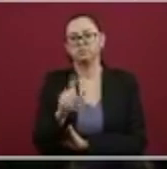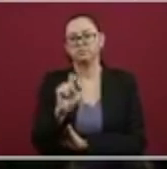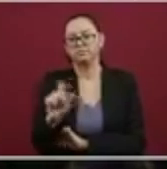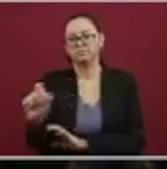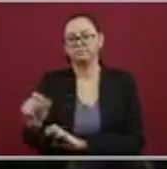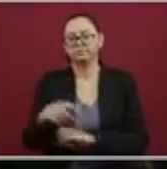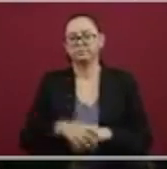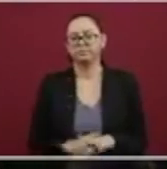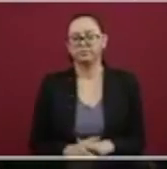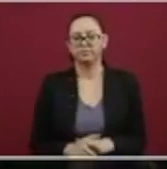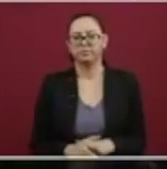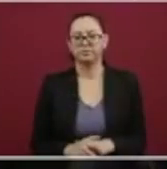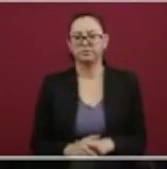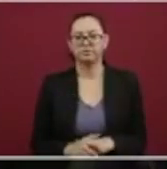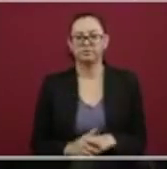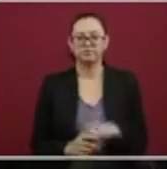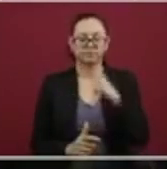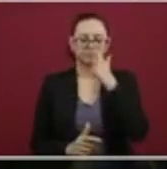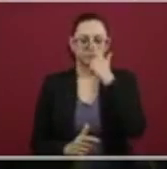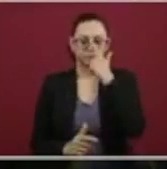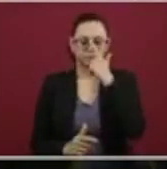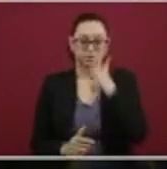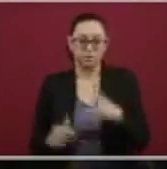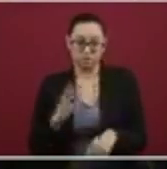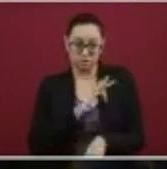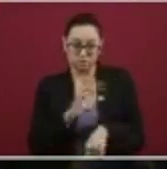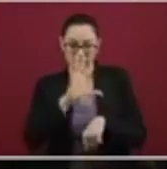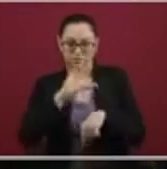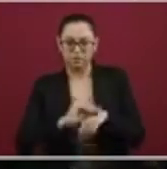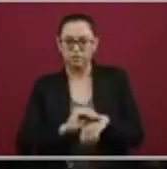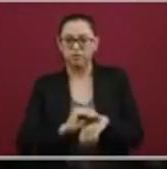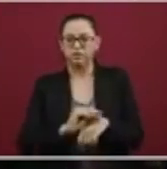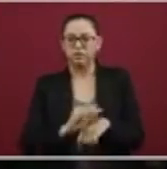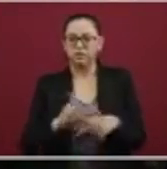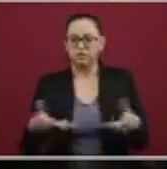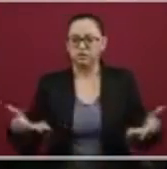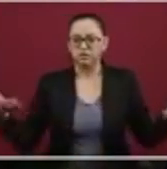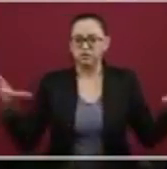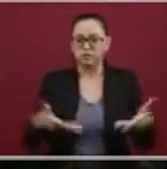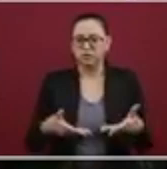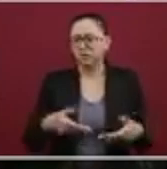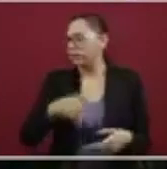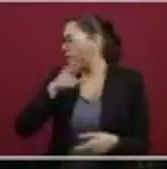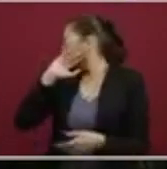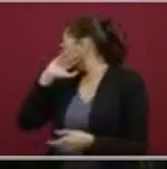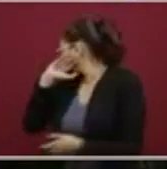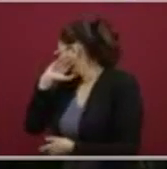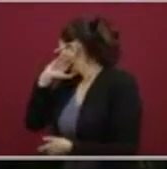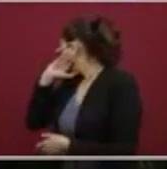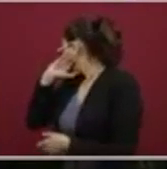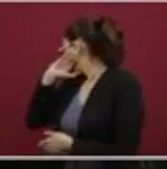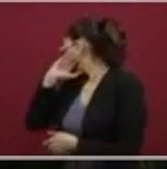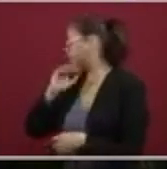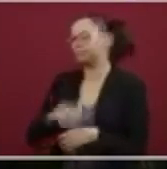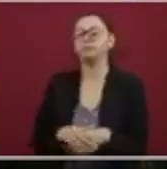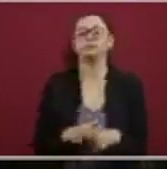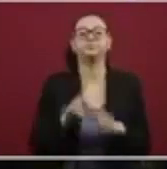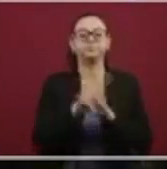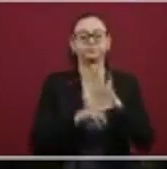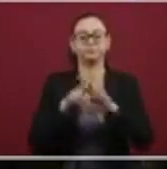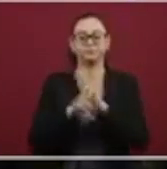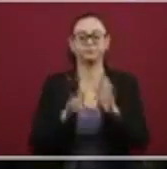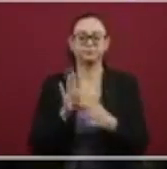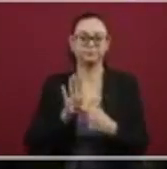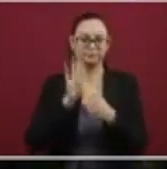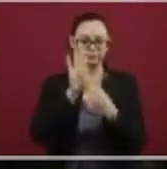01800-841-2020. Y si me permite, presidente, me gustaría que pudiéramos presentar un videíto.